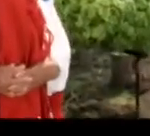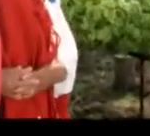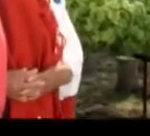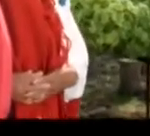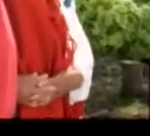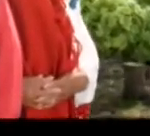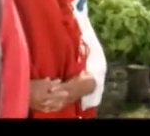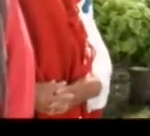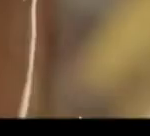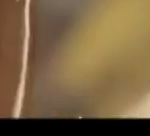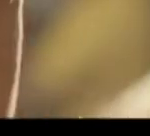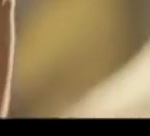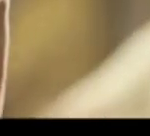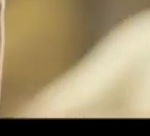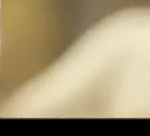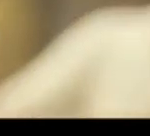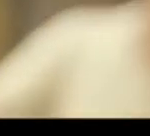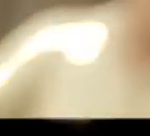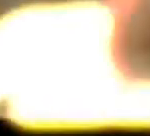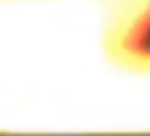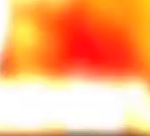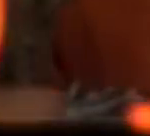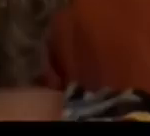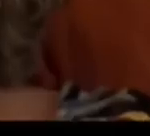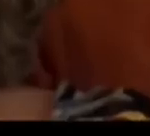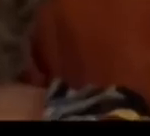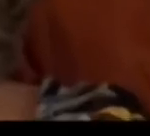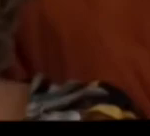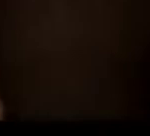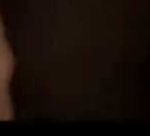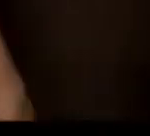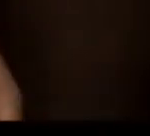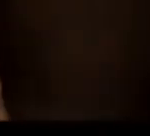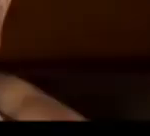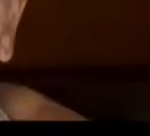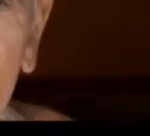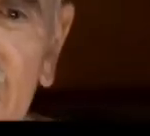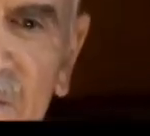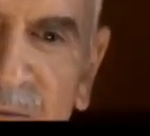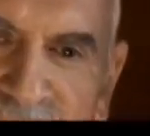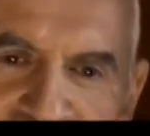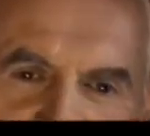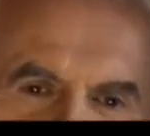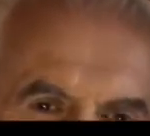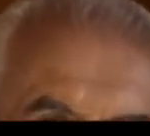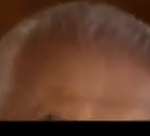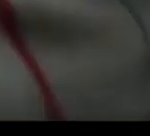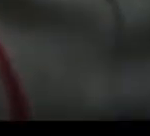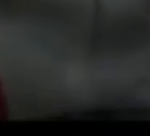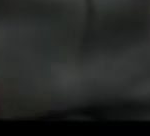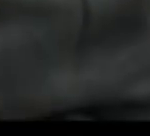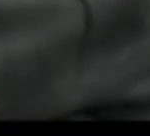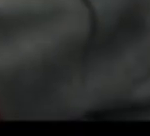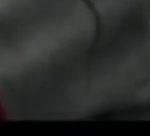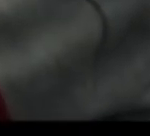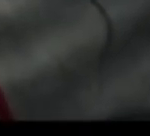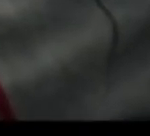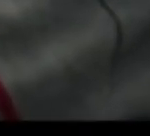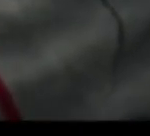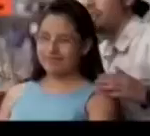Seamos mejores seres humanos, dispuestos a ceder. Eso significará que nos convirtamos en ese Ecuador que todos